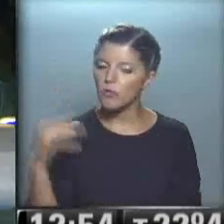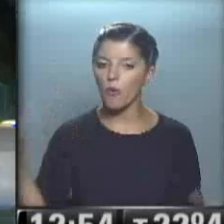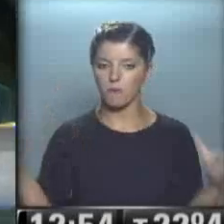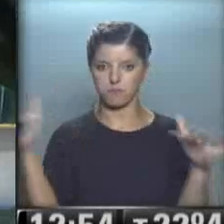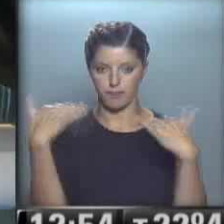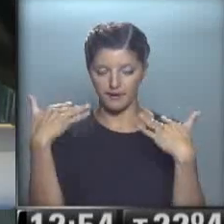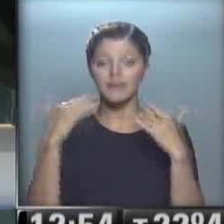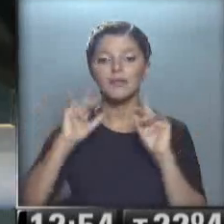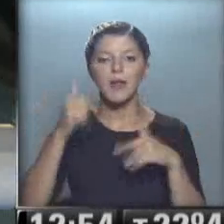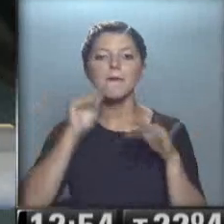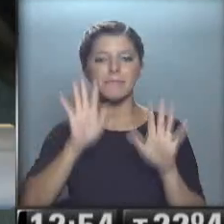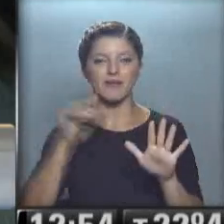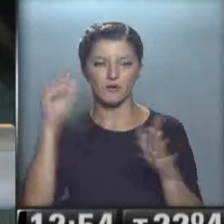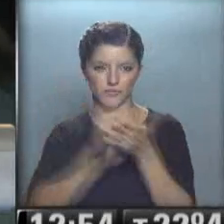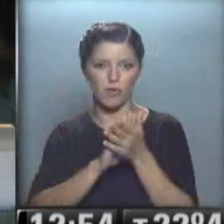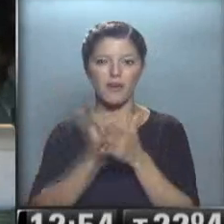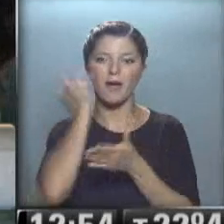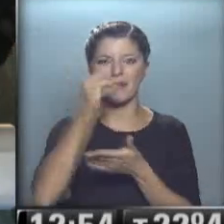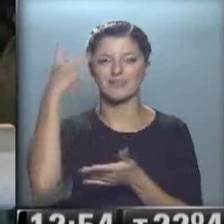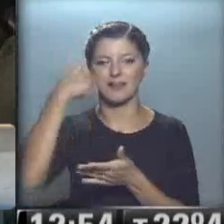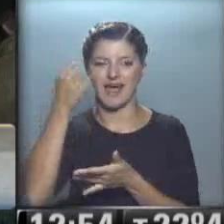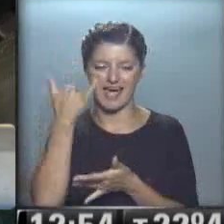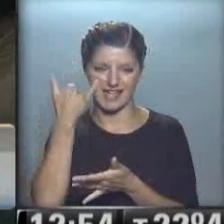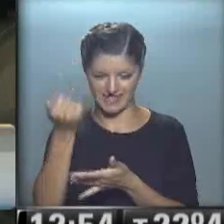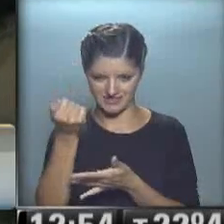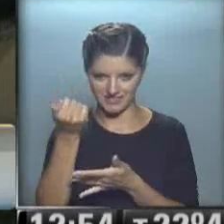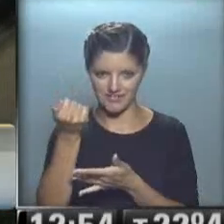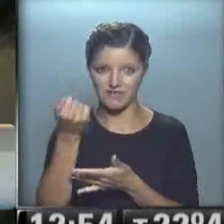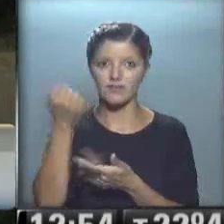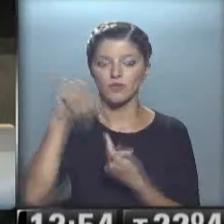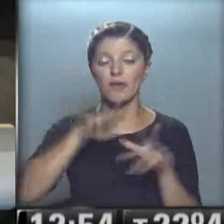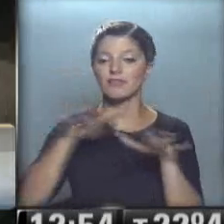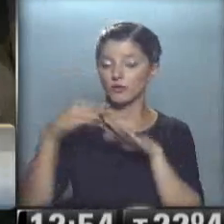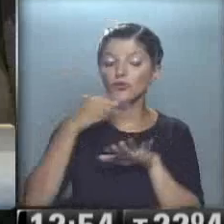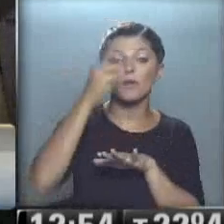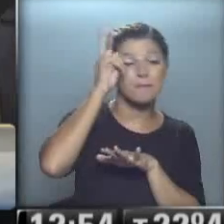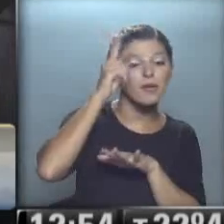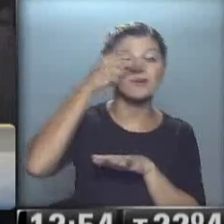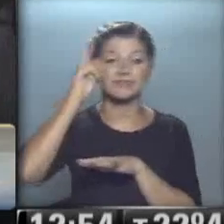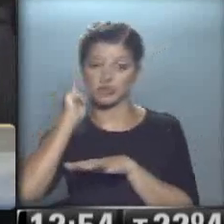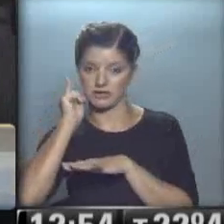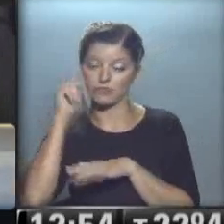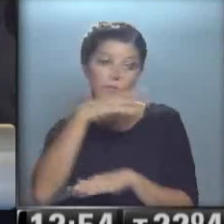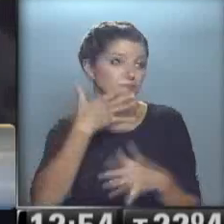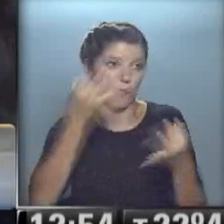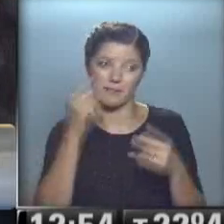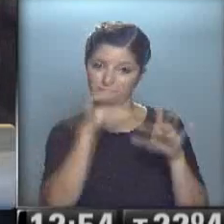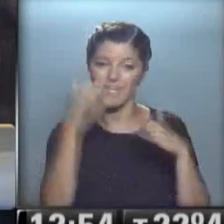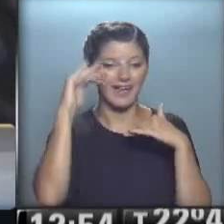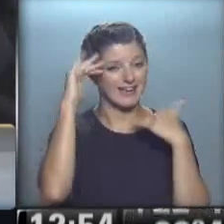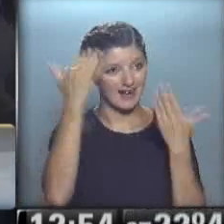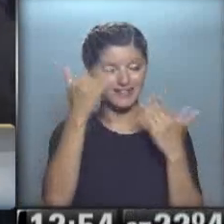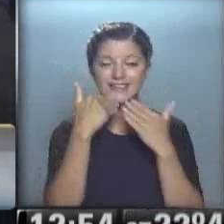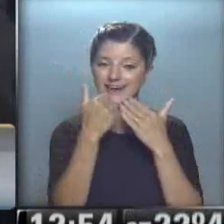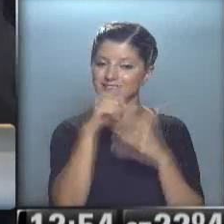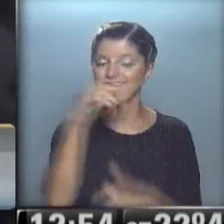y que además esperaba un comentario sobre el fallo del halla con este diferendo entre Perú y chile ya Hemos cumplido con él muchas gracias a